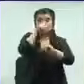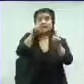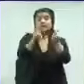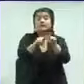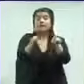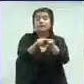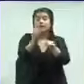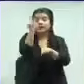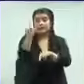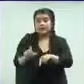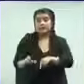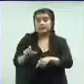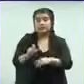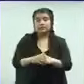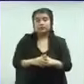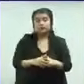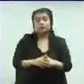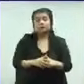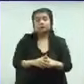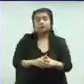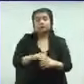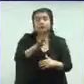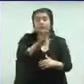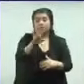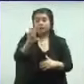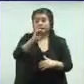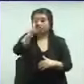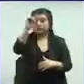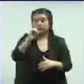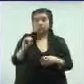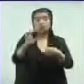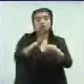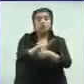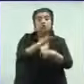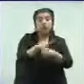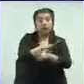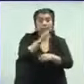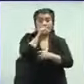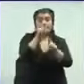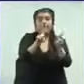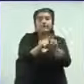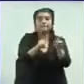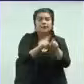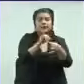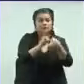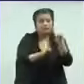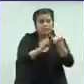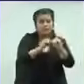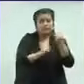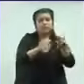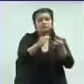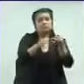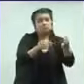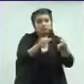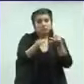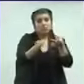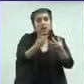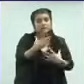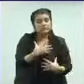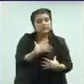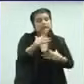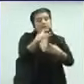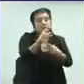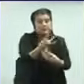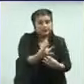caso el 54% del presupuesto total. Y finalmente, llamo la atención